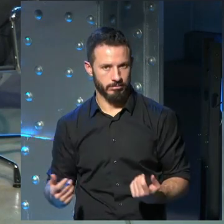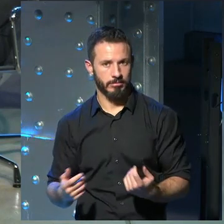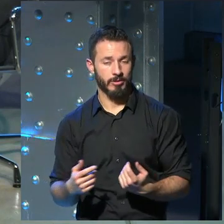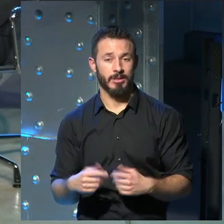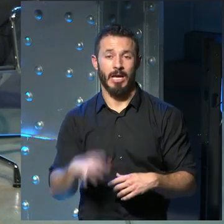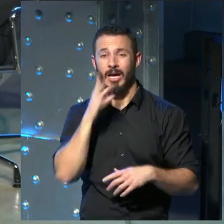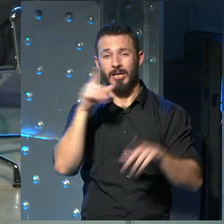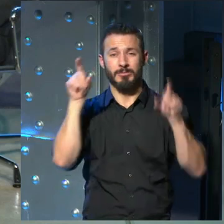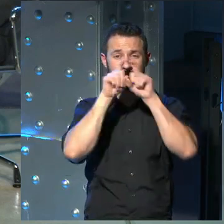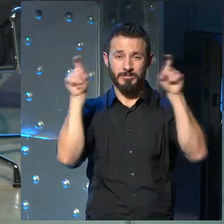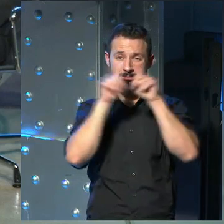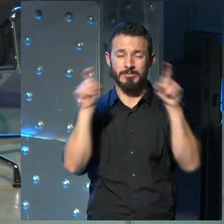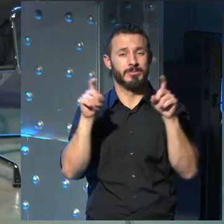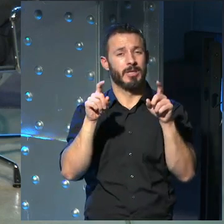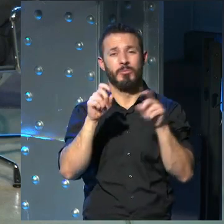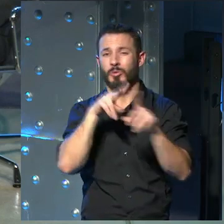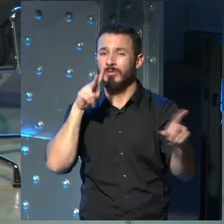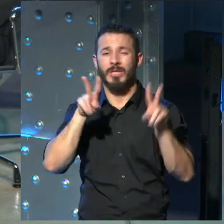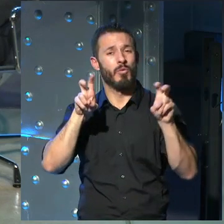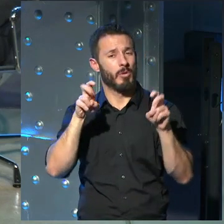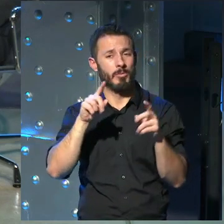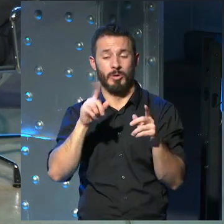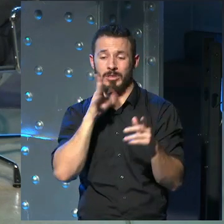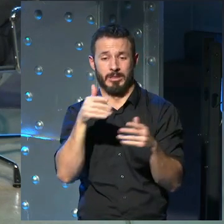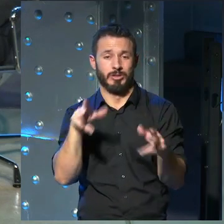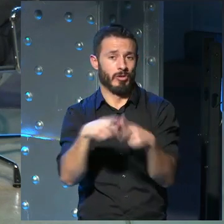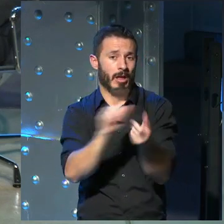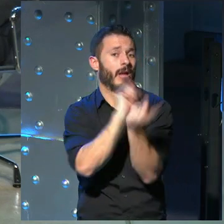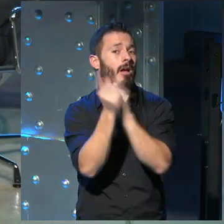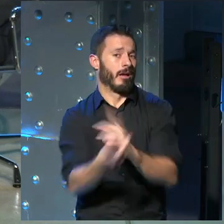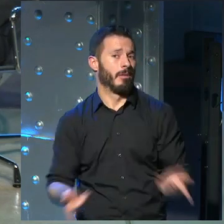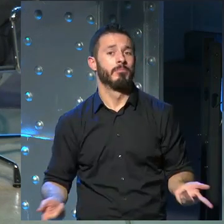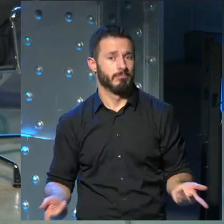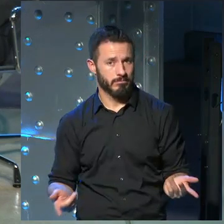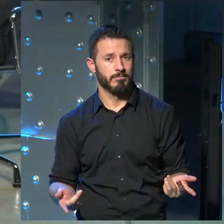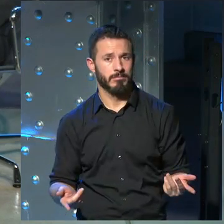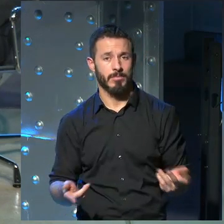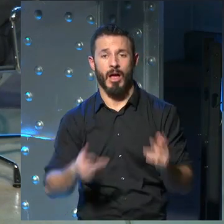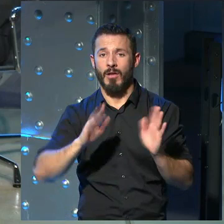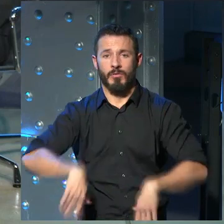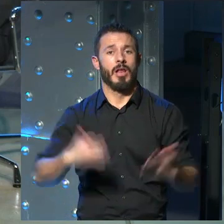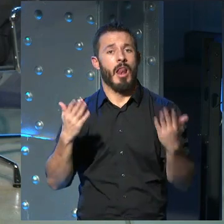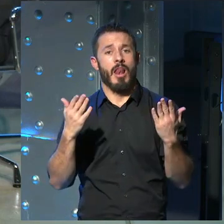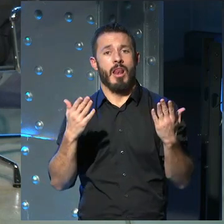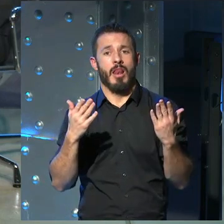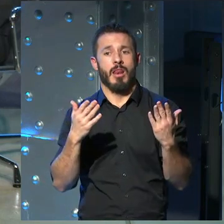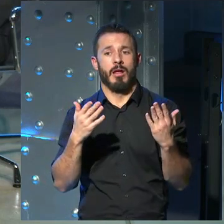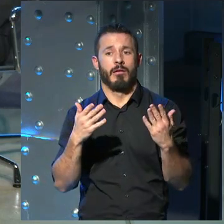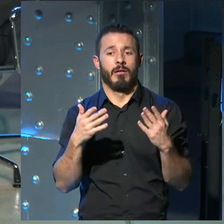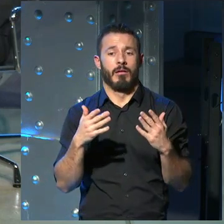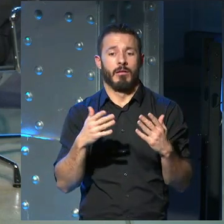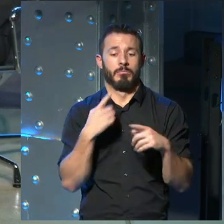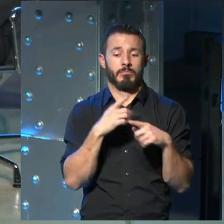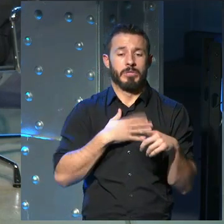las compañías frente a este cambio que estamos viviendo, ¿no? Al final, jugar solo a proteger lo